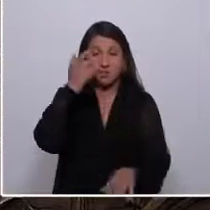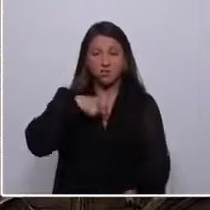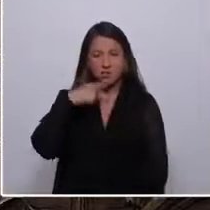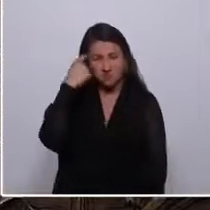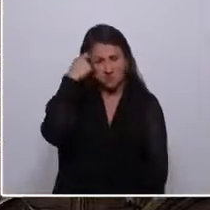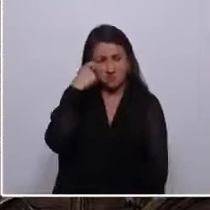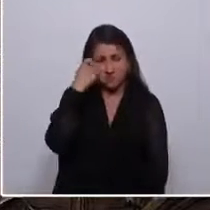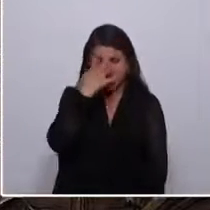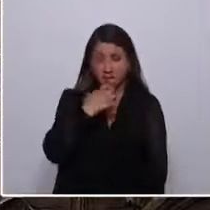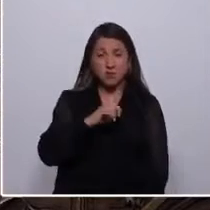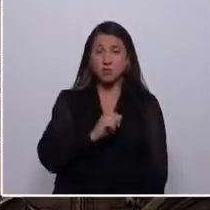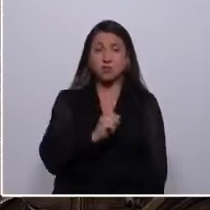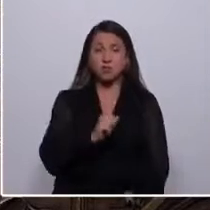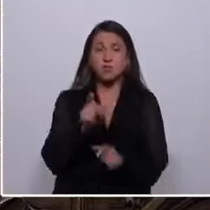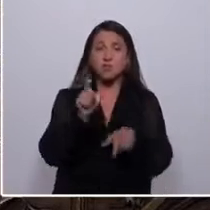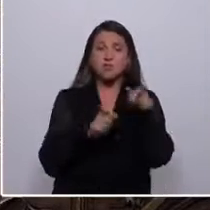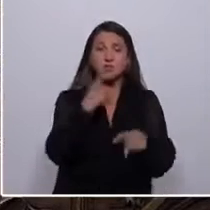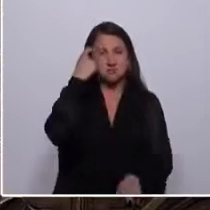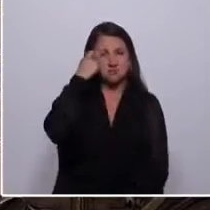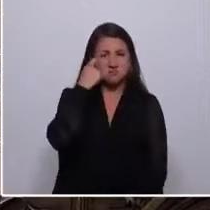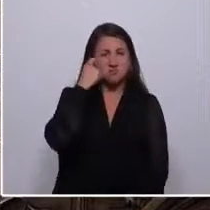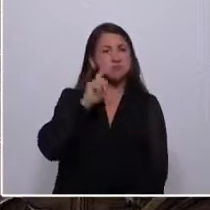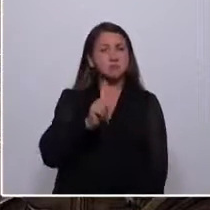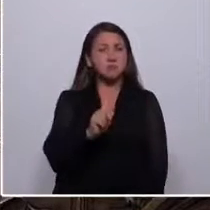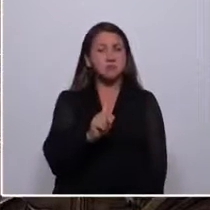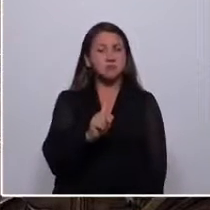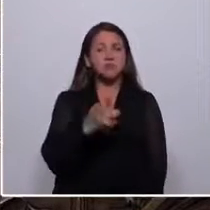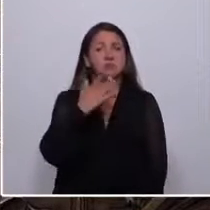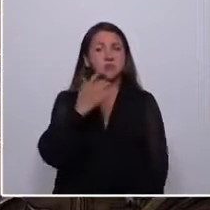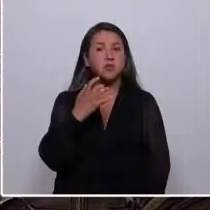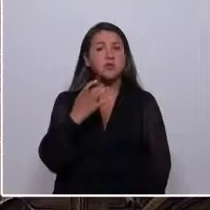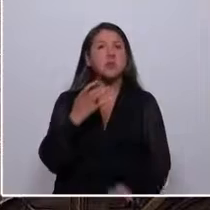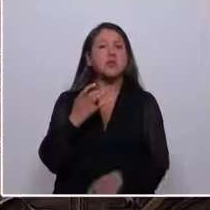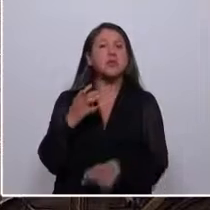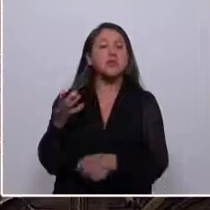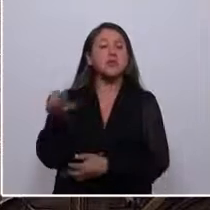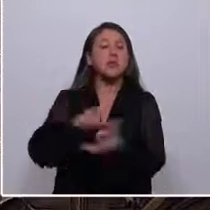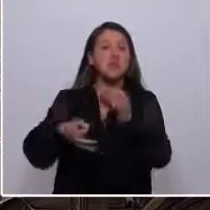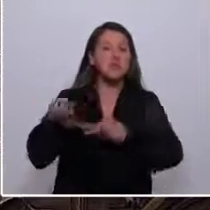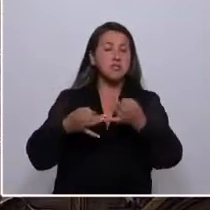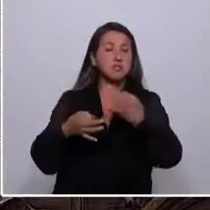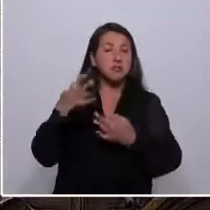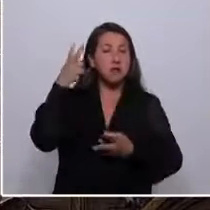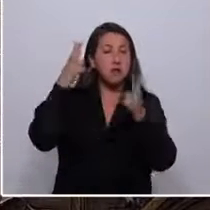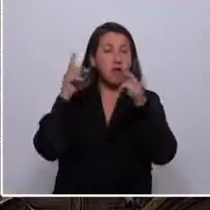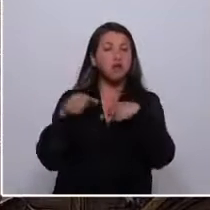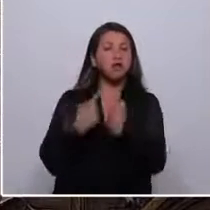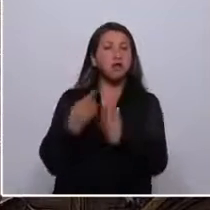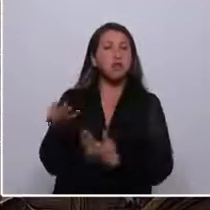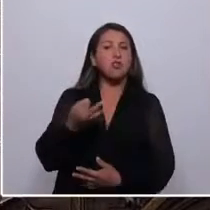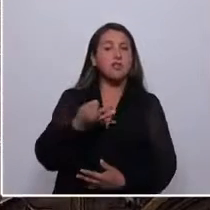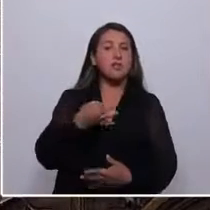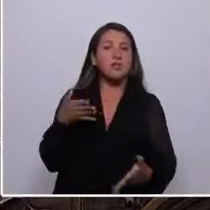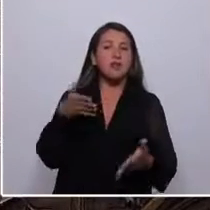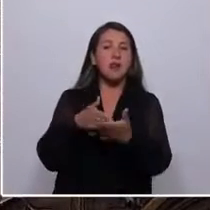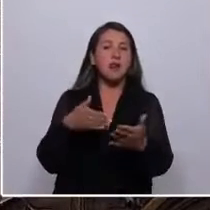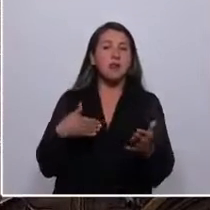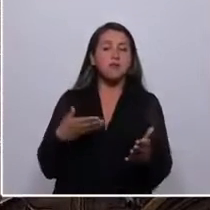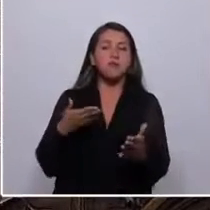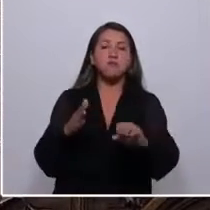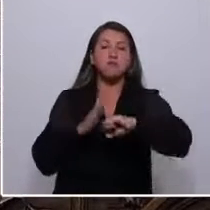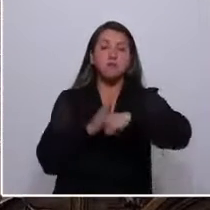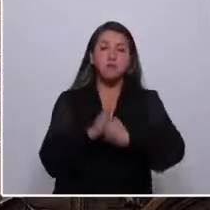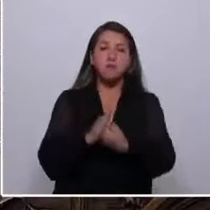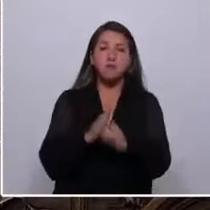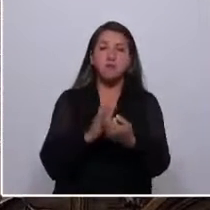resentida y no somos personas resentidas, ya que ese título que se nos intenta imponer a menudo tiene el único fin de invalidar nuestras propuestas, discursos